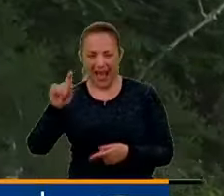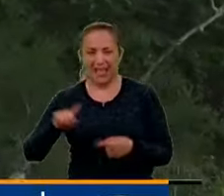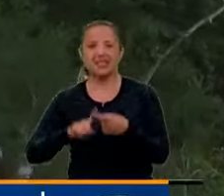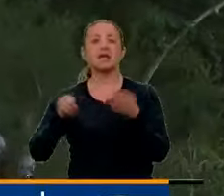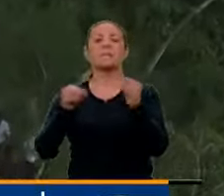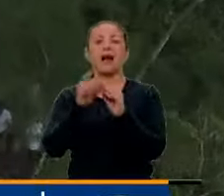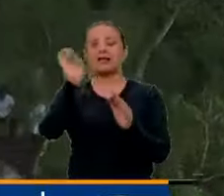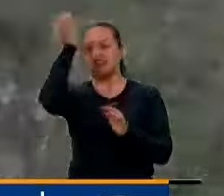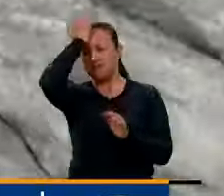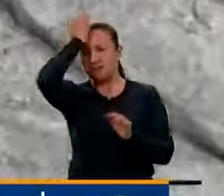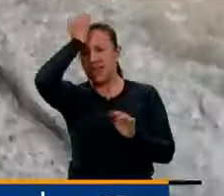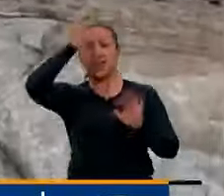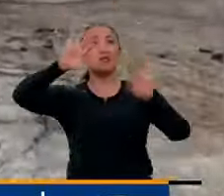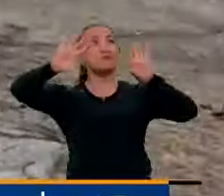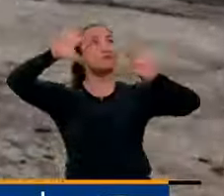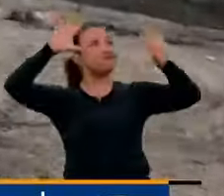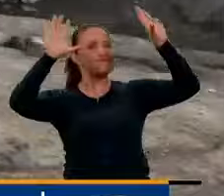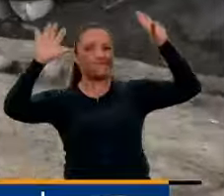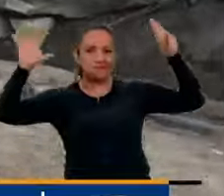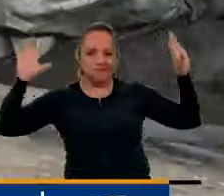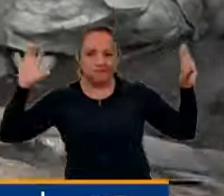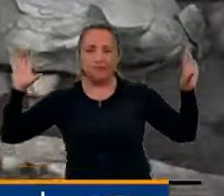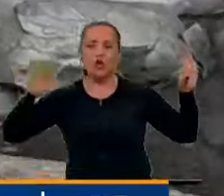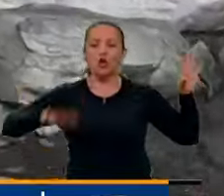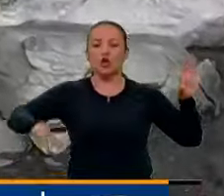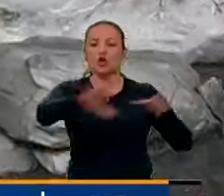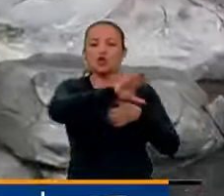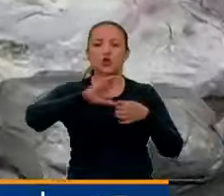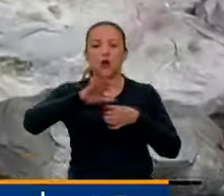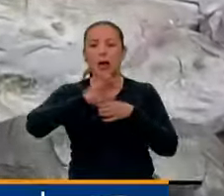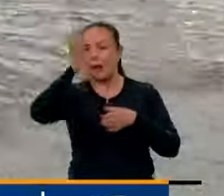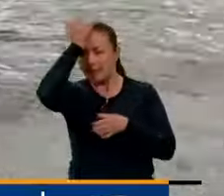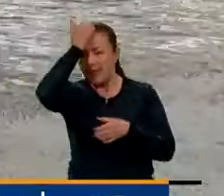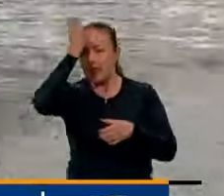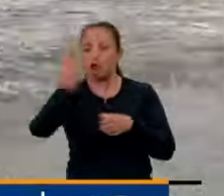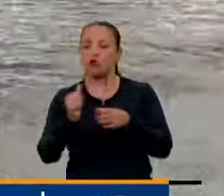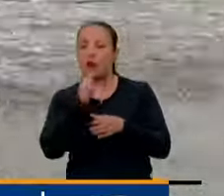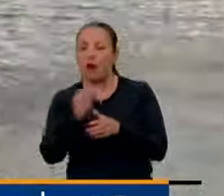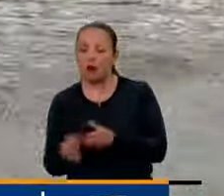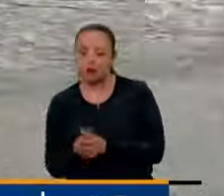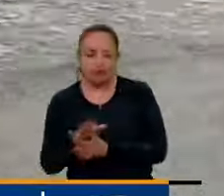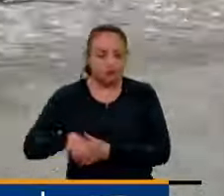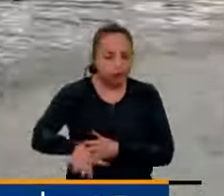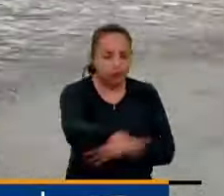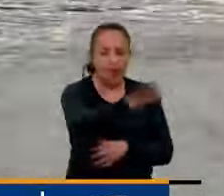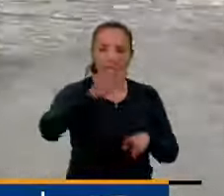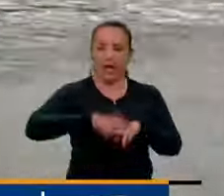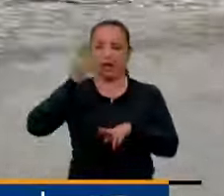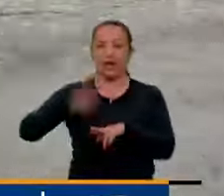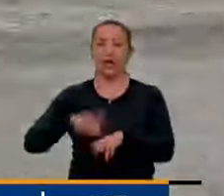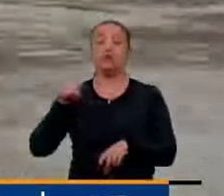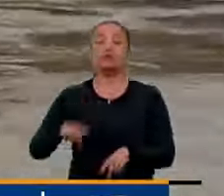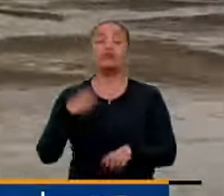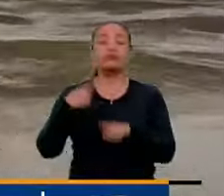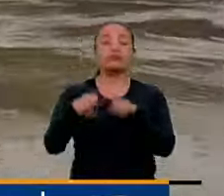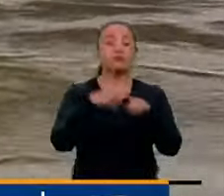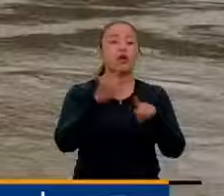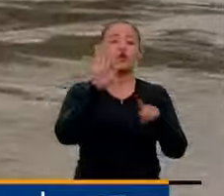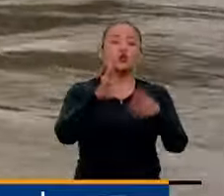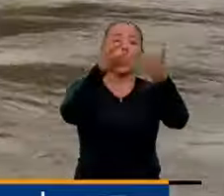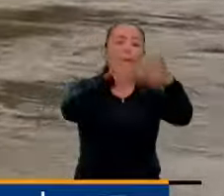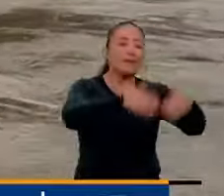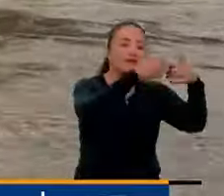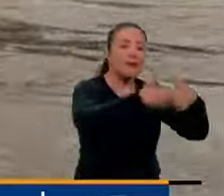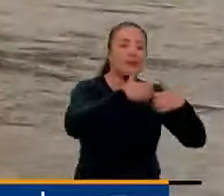formaciones rocosas caprichosas, como lo que es Ciudad de Piedra, Puentes Naturales. En ese territorio operan 40 agencias de turismo con